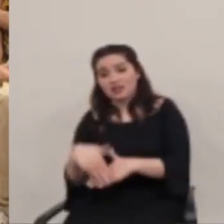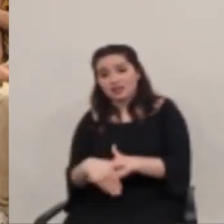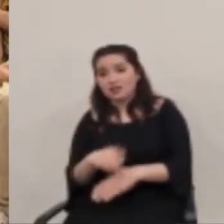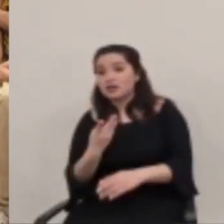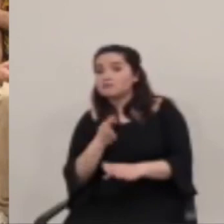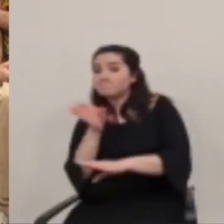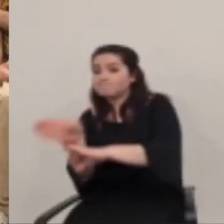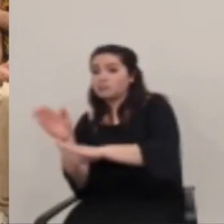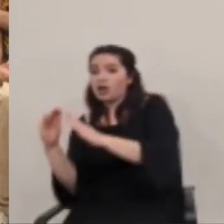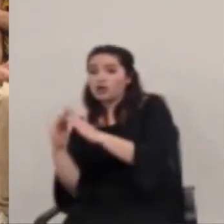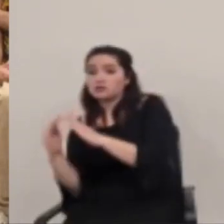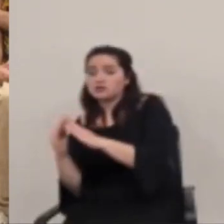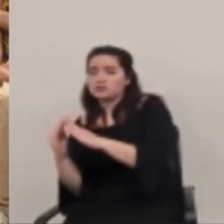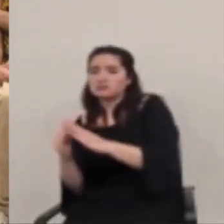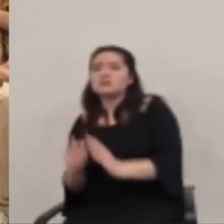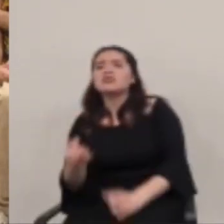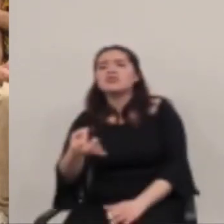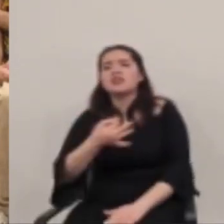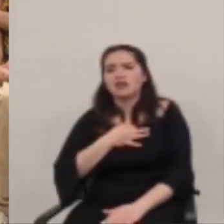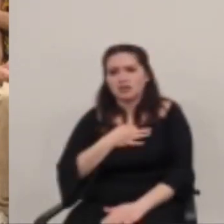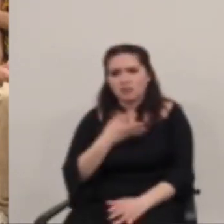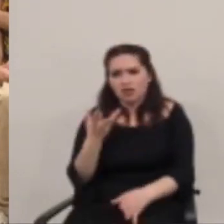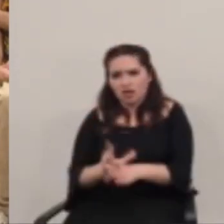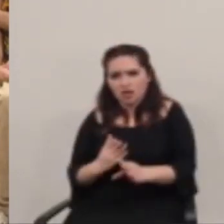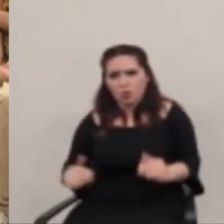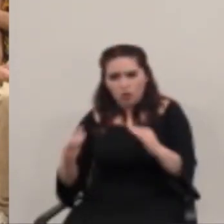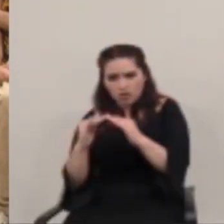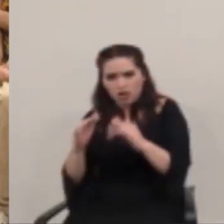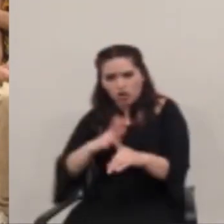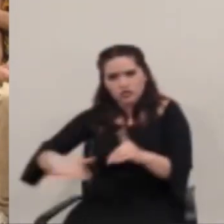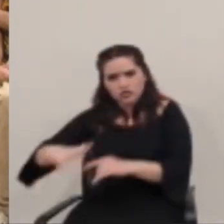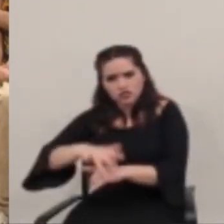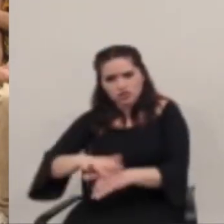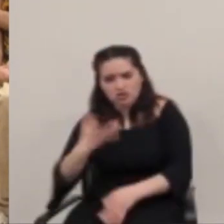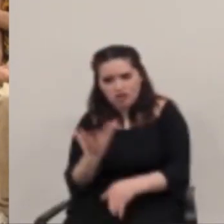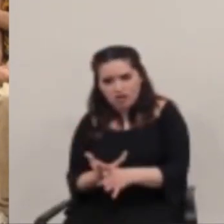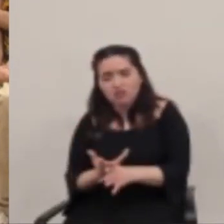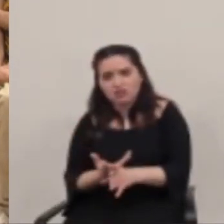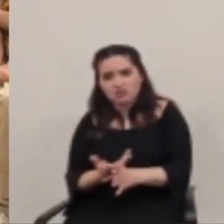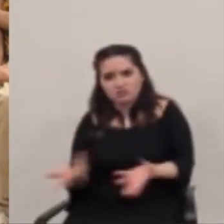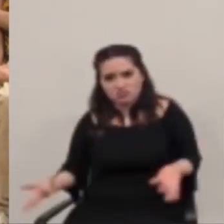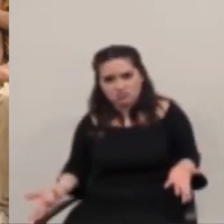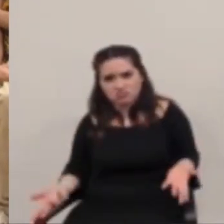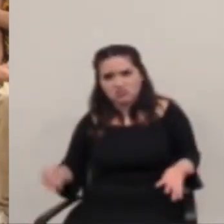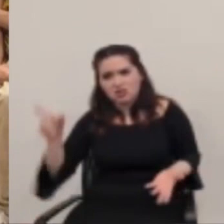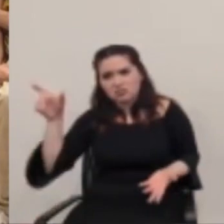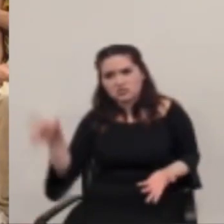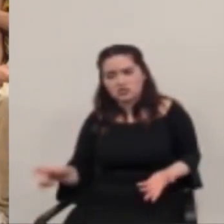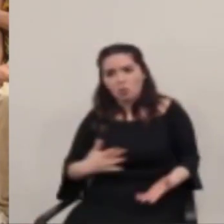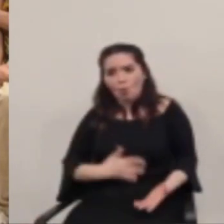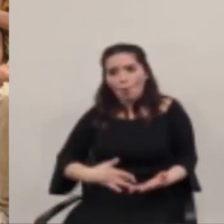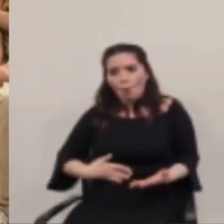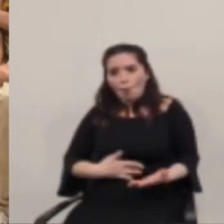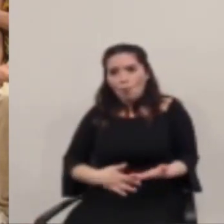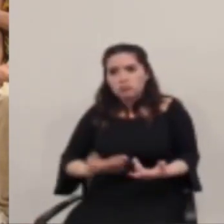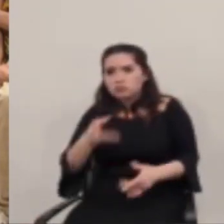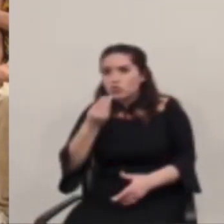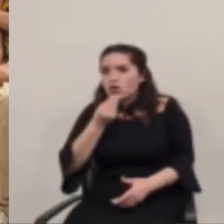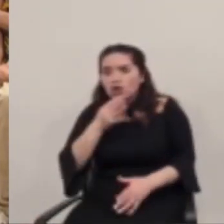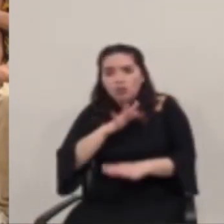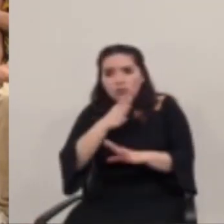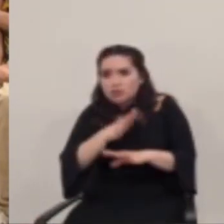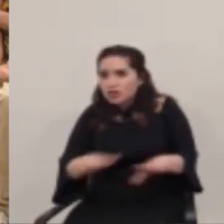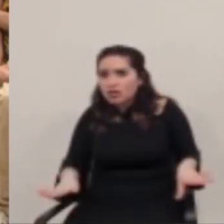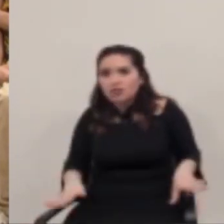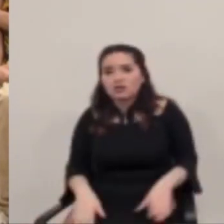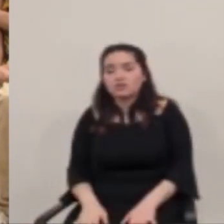casa, díganme qué igualdad de condiciones estaba. Díganme de qué mérito va a hablar alguien que está con la guata vacía. Durante